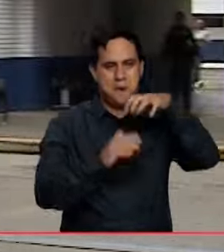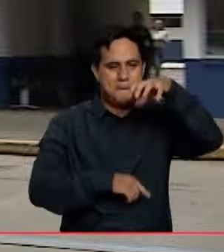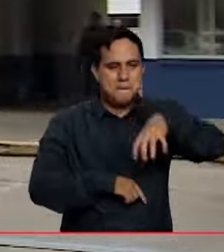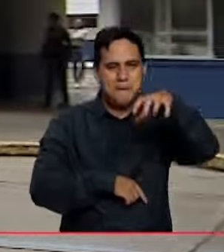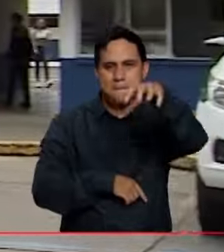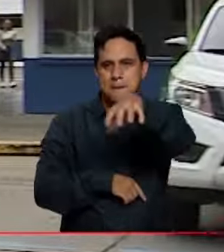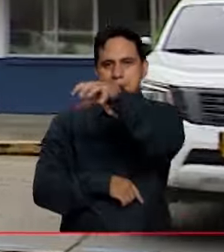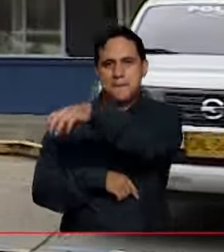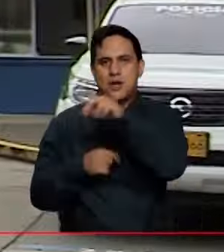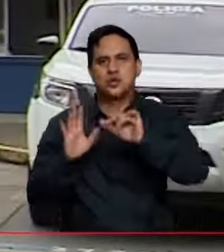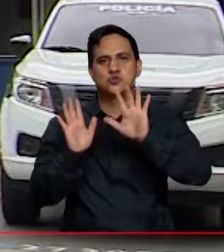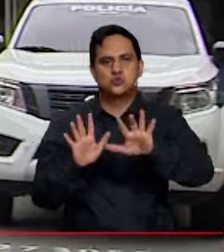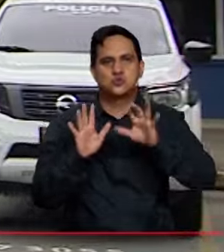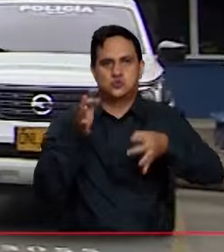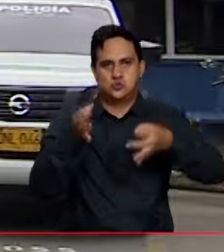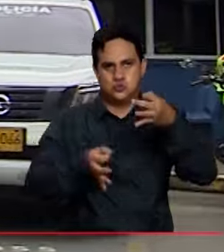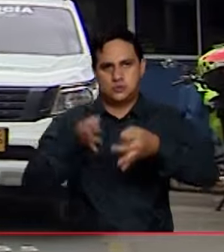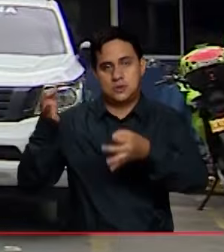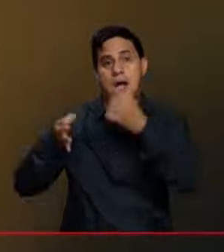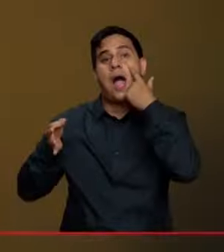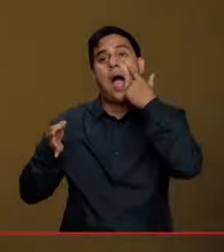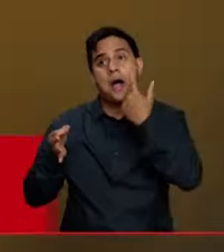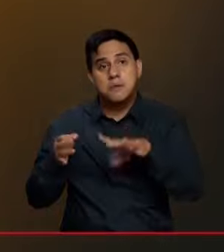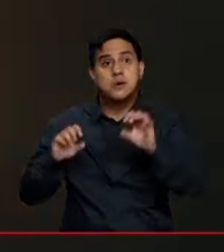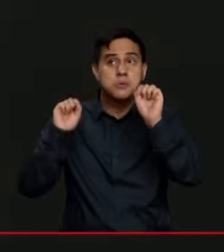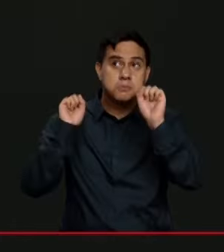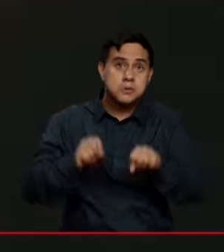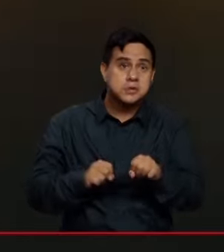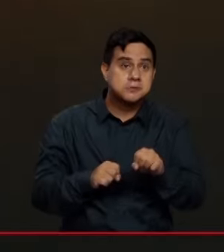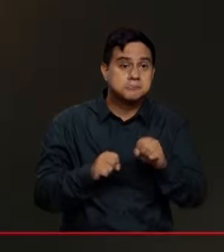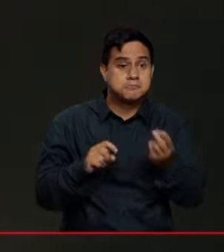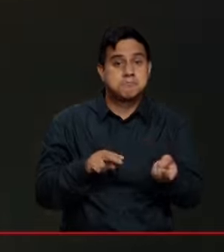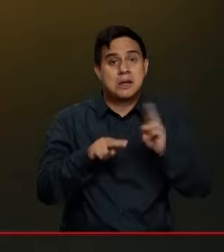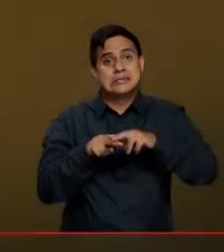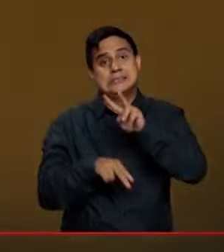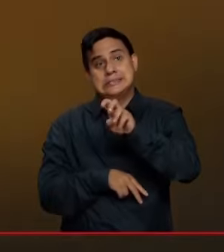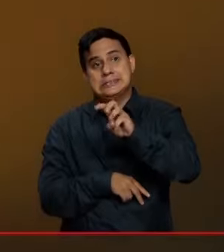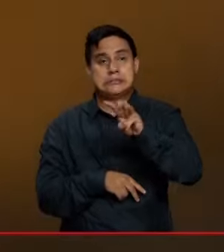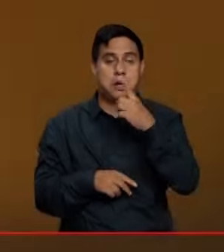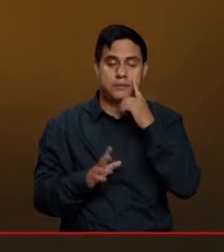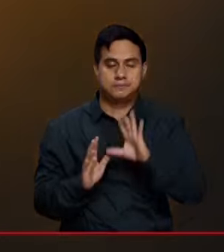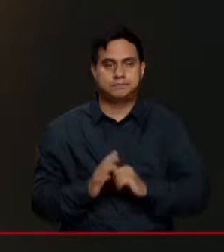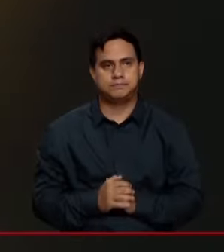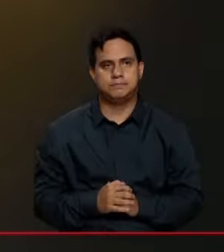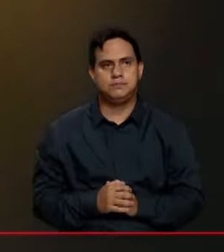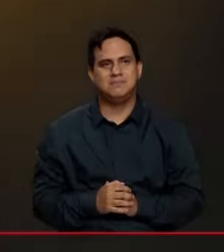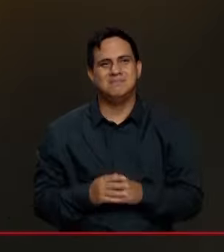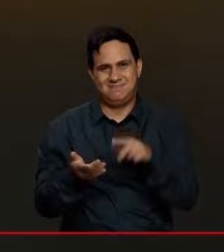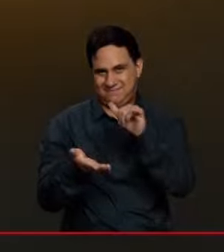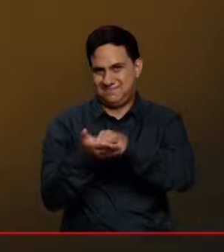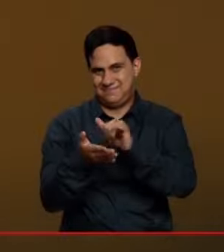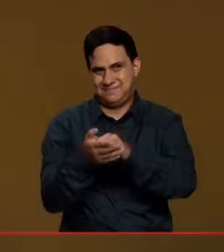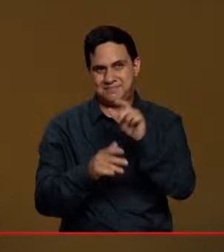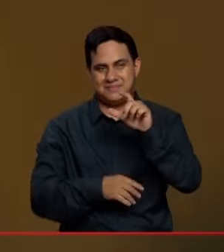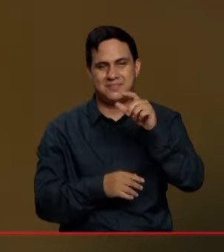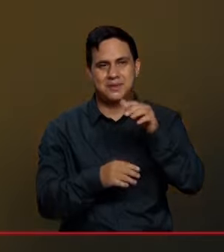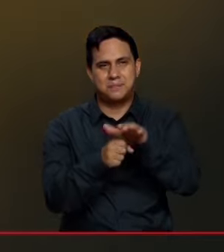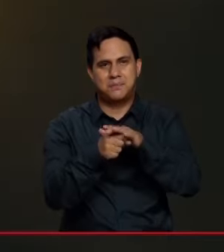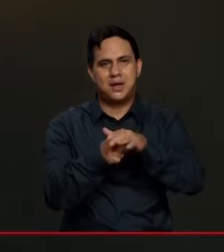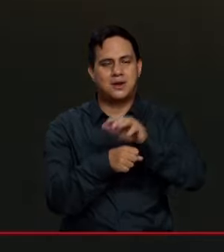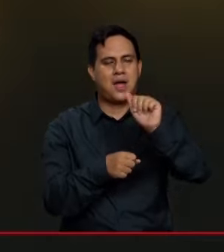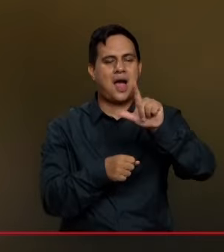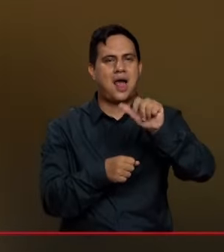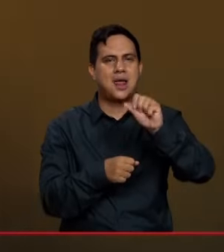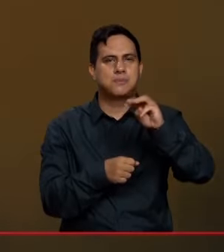para poder llegar a una proyección de 7 o 9 adicionales. Frente a casos recientes como el de una mujer agredida en el barrio Los Álamos que se negó a